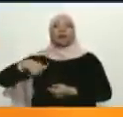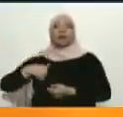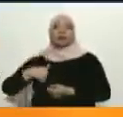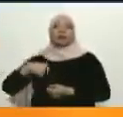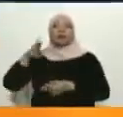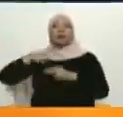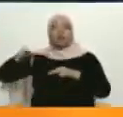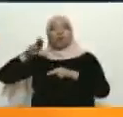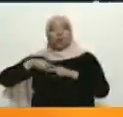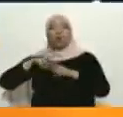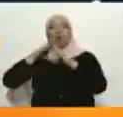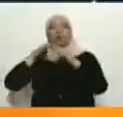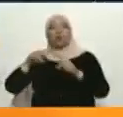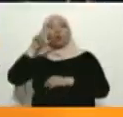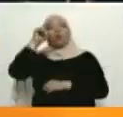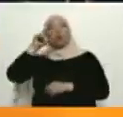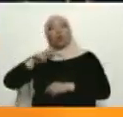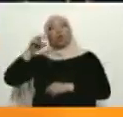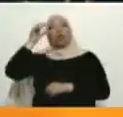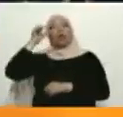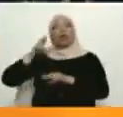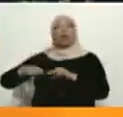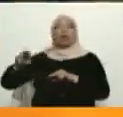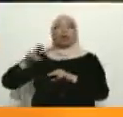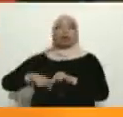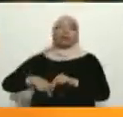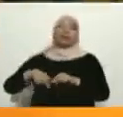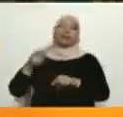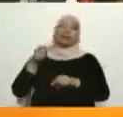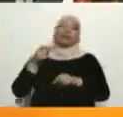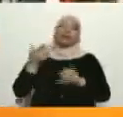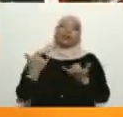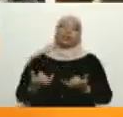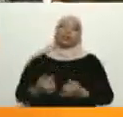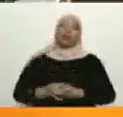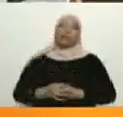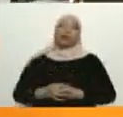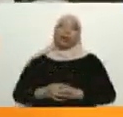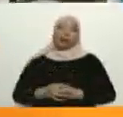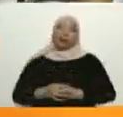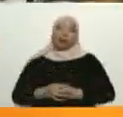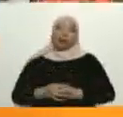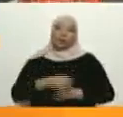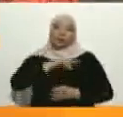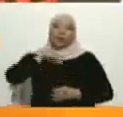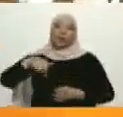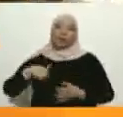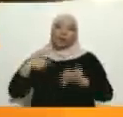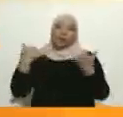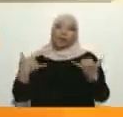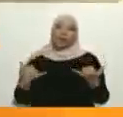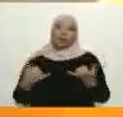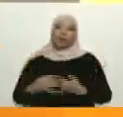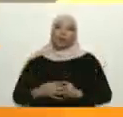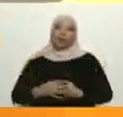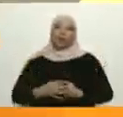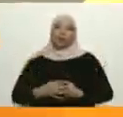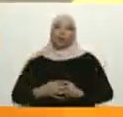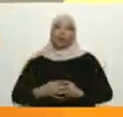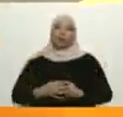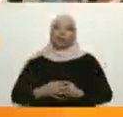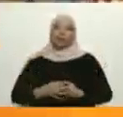los próceres todos los días los niños estaban disfrutando de punta a punta los próceres vicepresidenta en el parque los